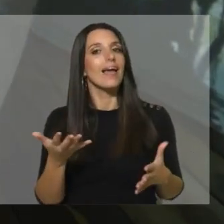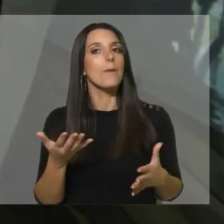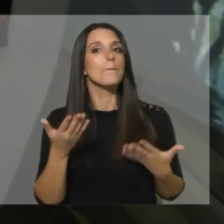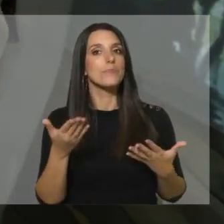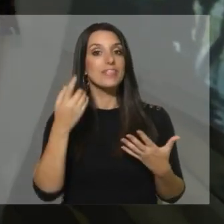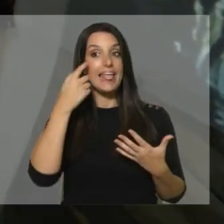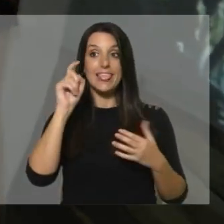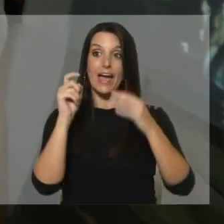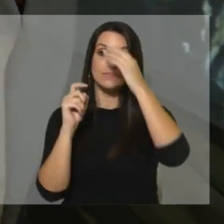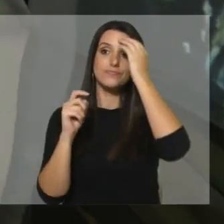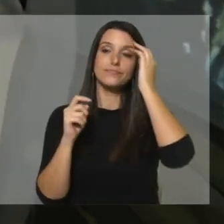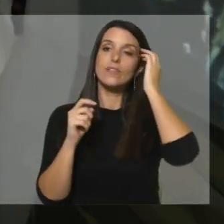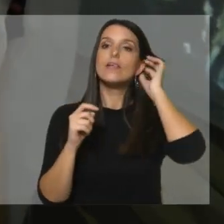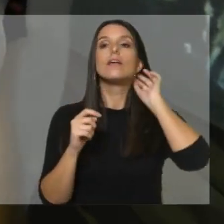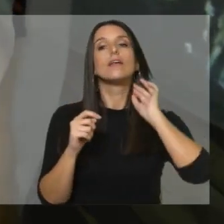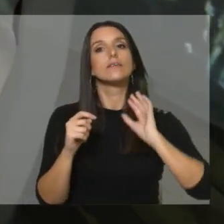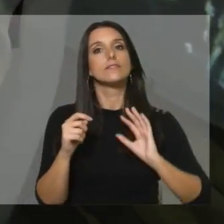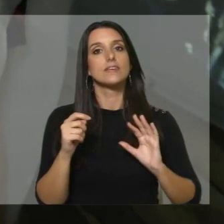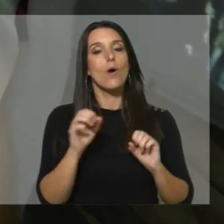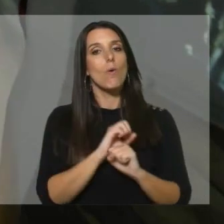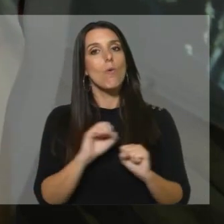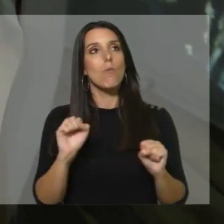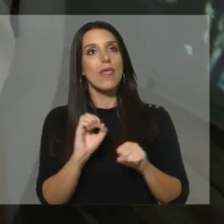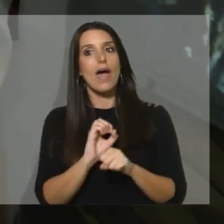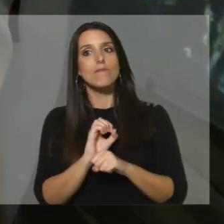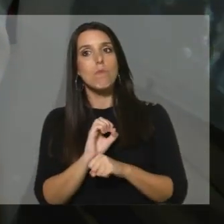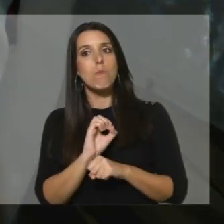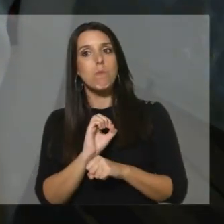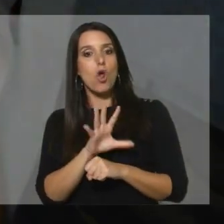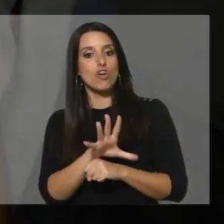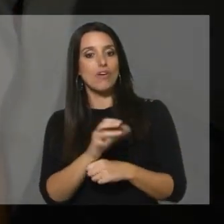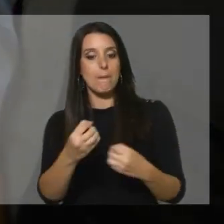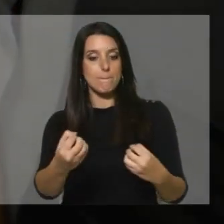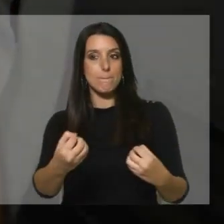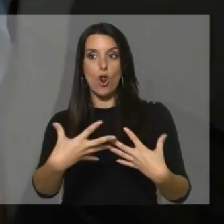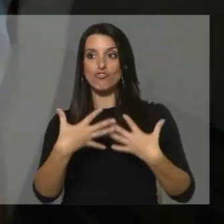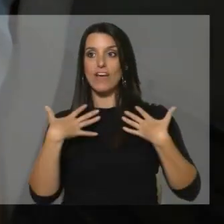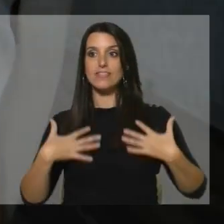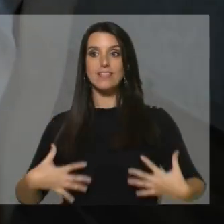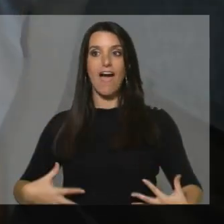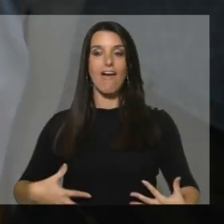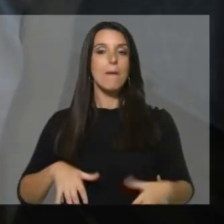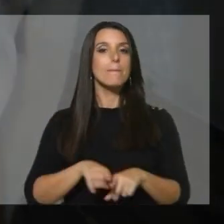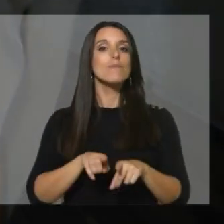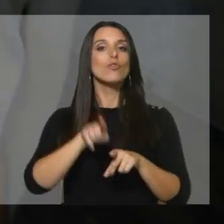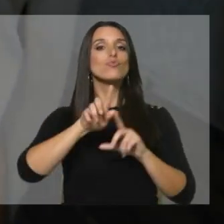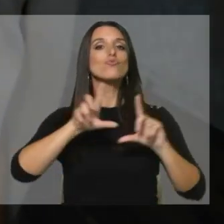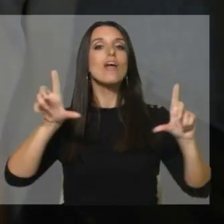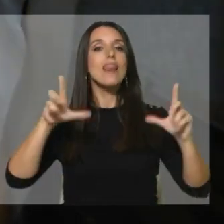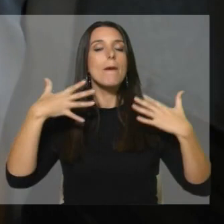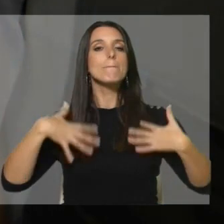vos. La idea es que se pueda proyectar, los proyectores, vos sos pantalla ahora, claro.